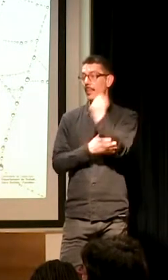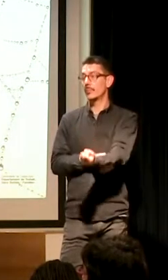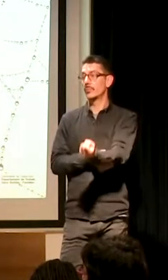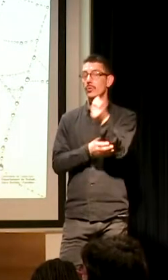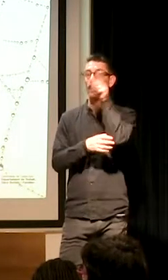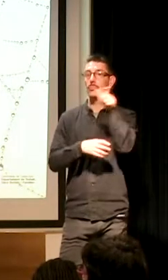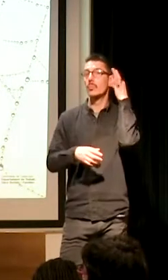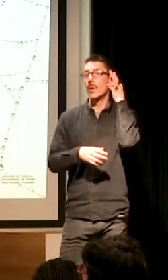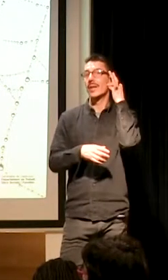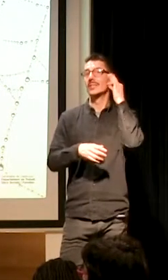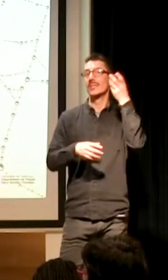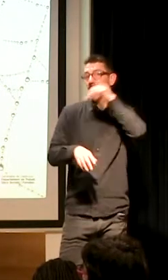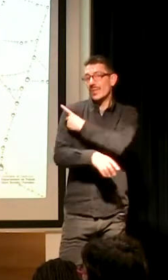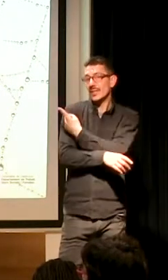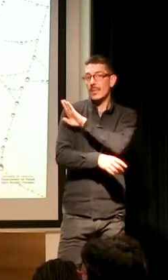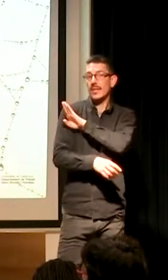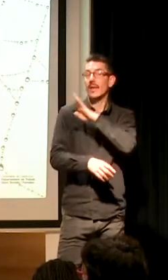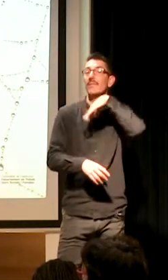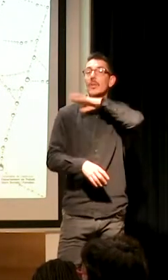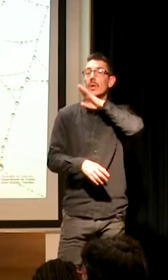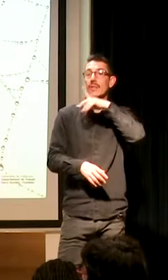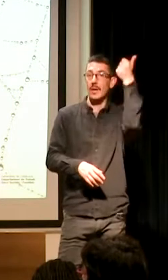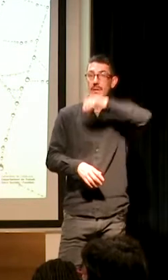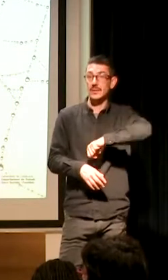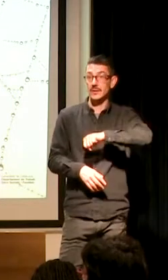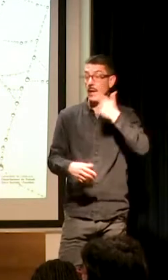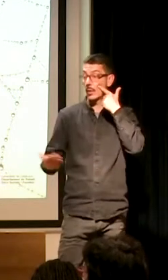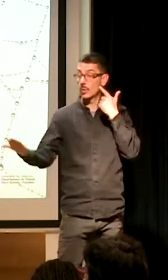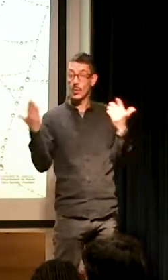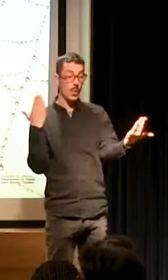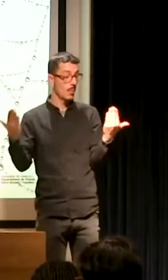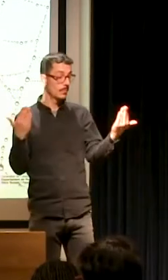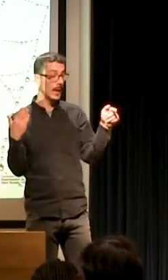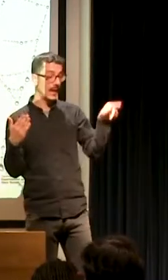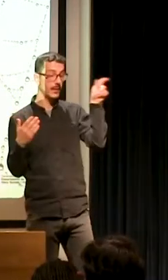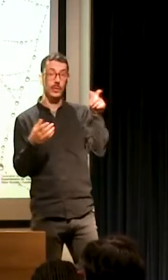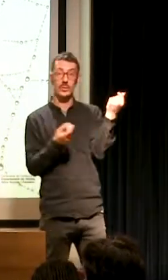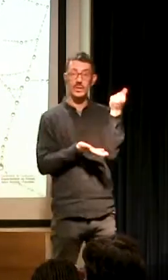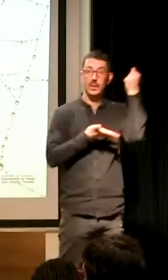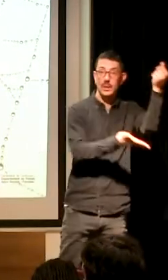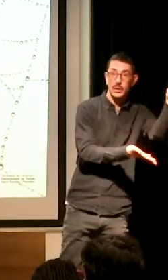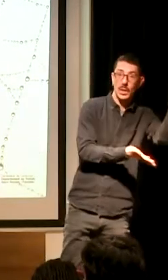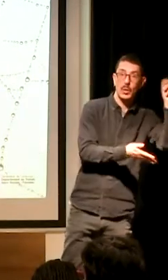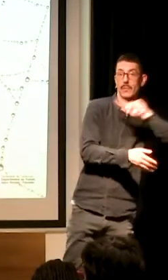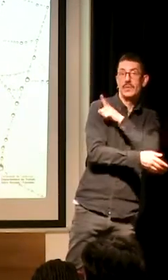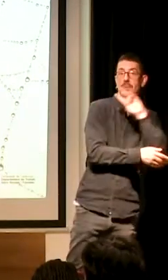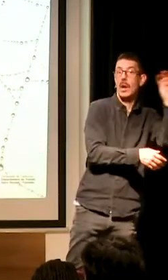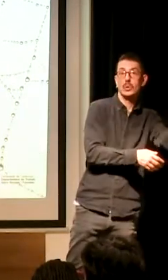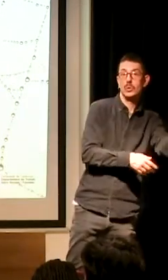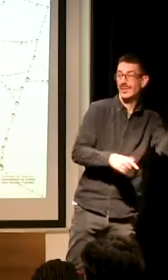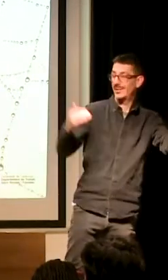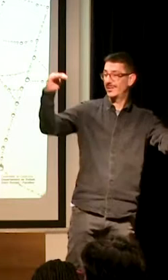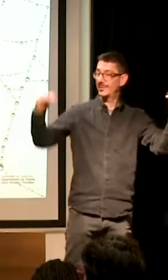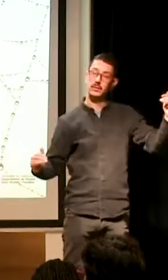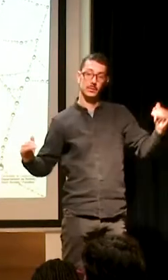víctimas de violencia machista, como en comparación con otras ayudas a otras muertes y a otras víctimas, son un poco también